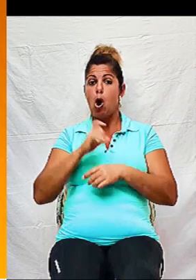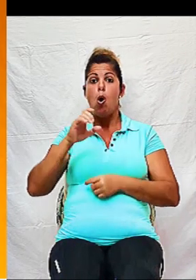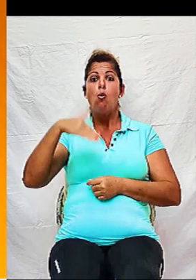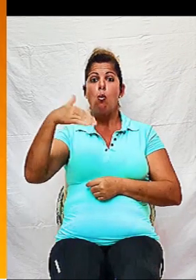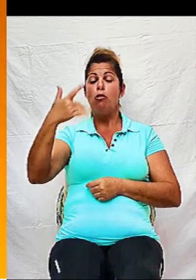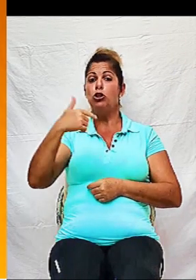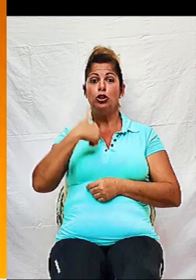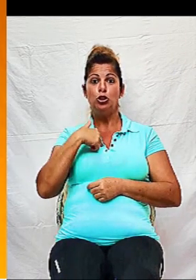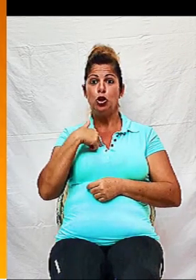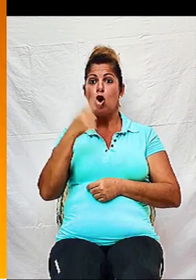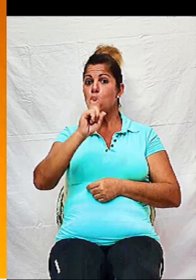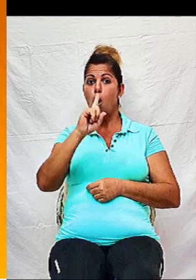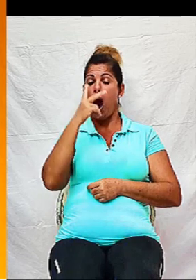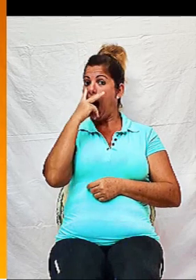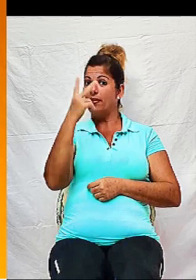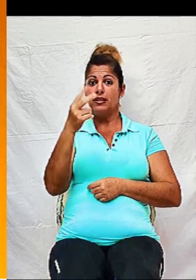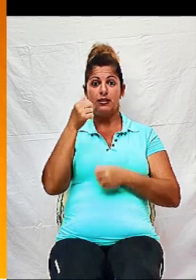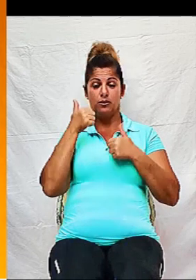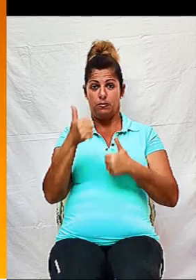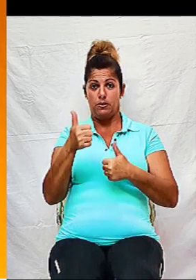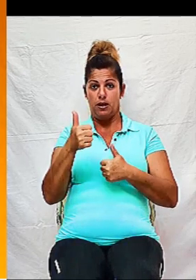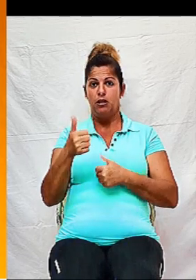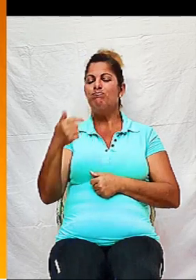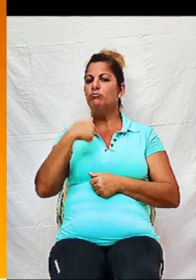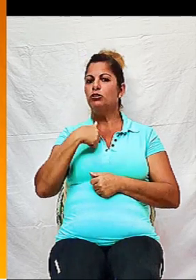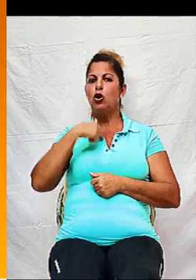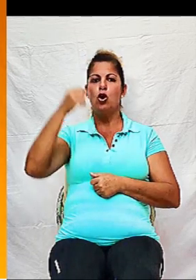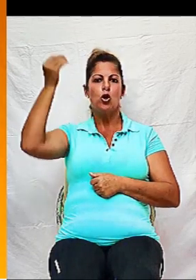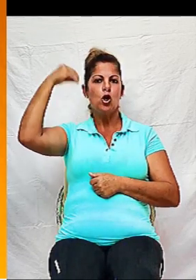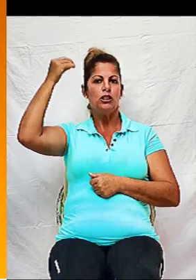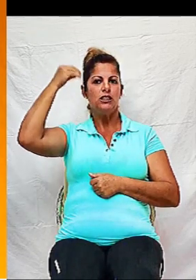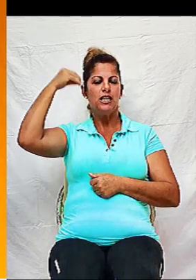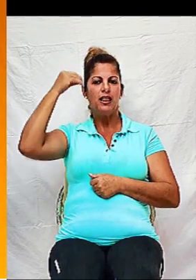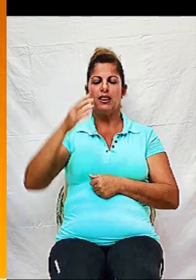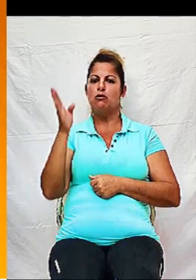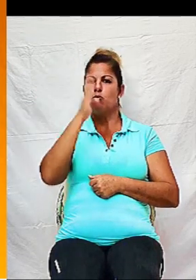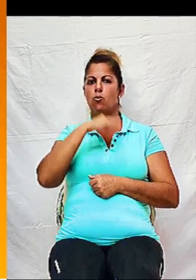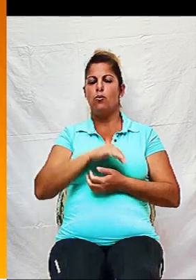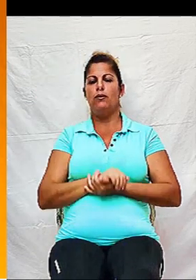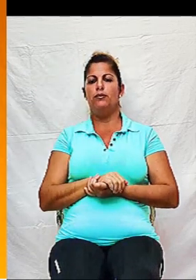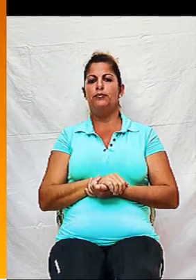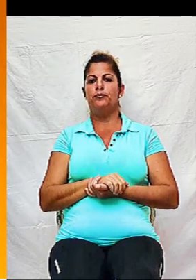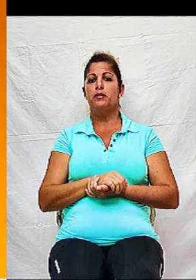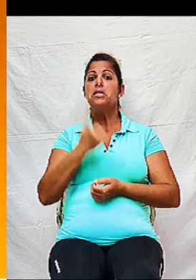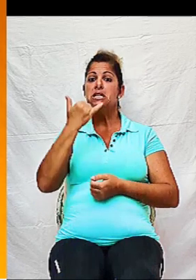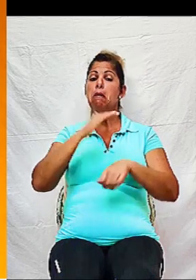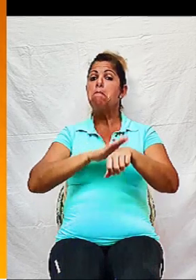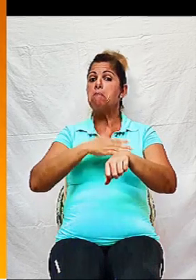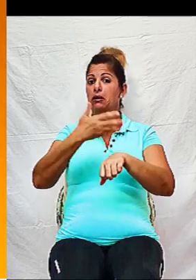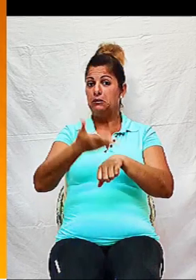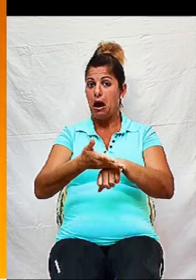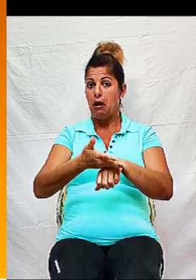¿Significa esto que cuando no presto atención a lo que hago, no soy consciente de estar